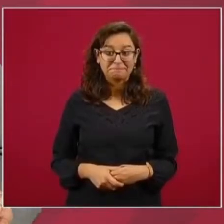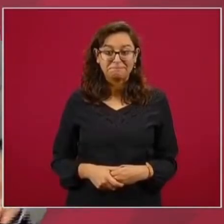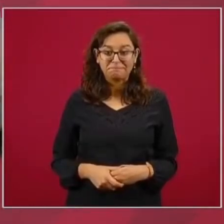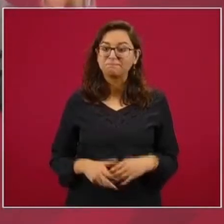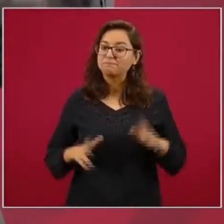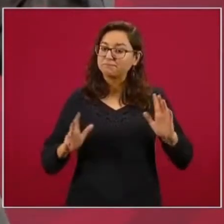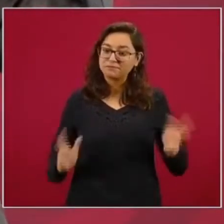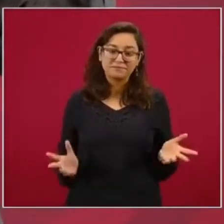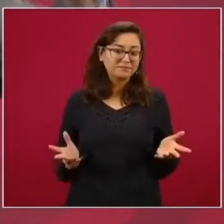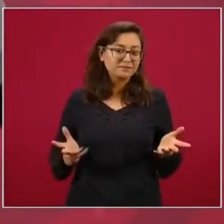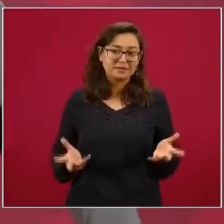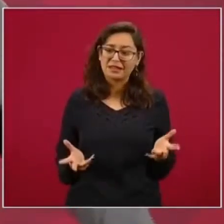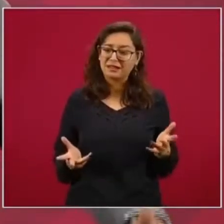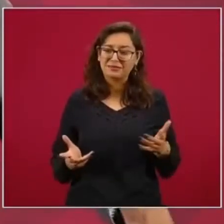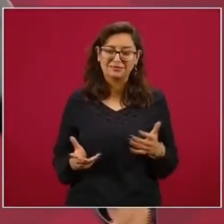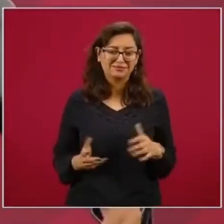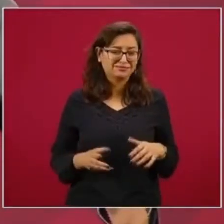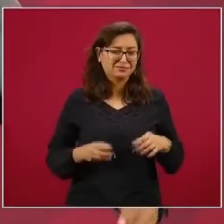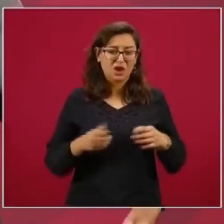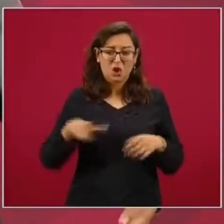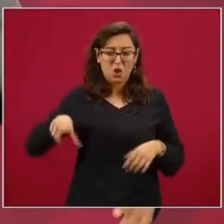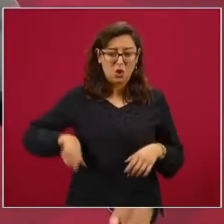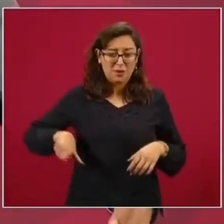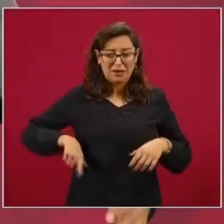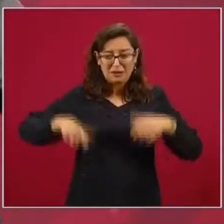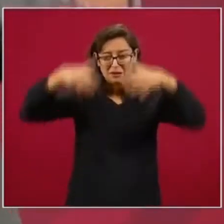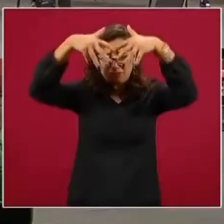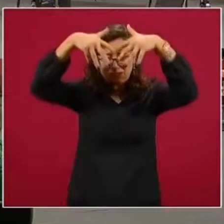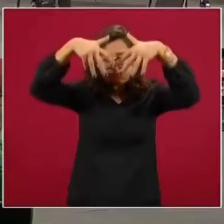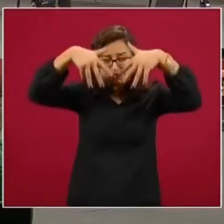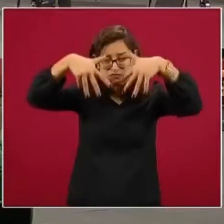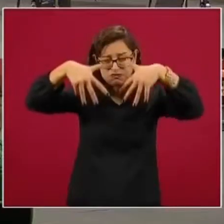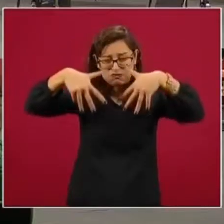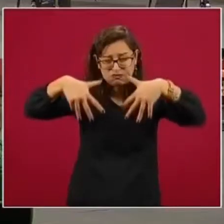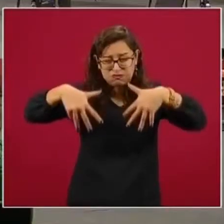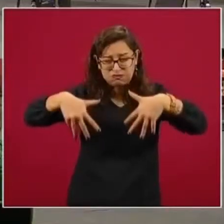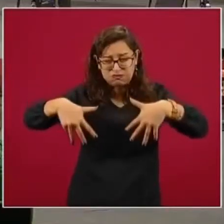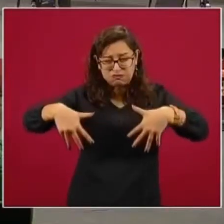Y así, en toda la estructura. Entonces, por eso